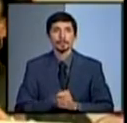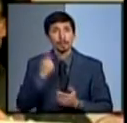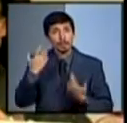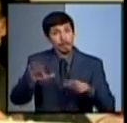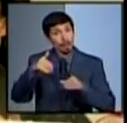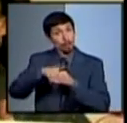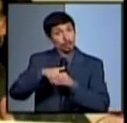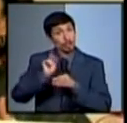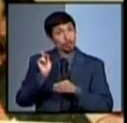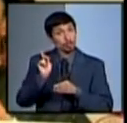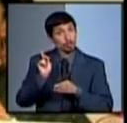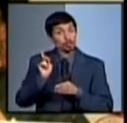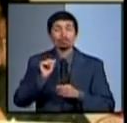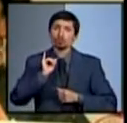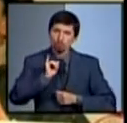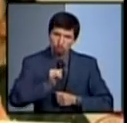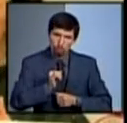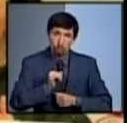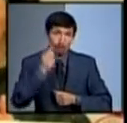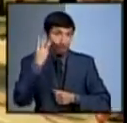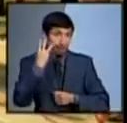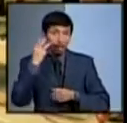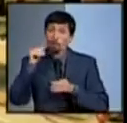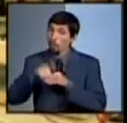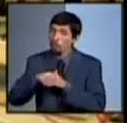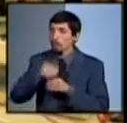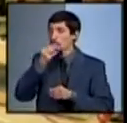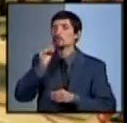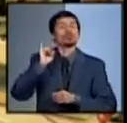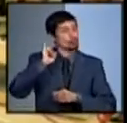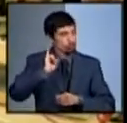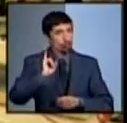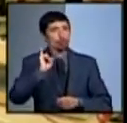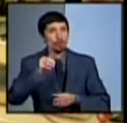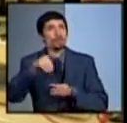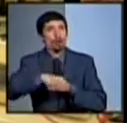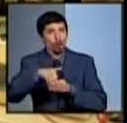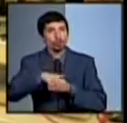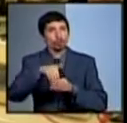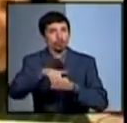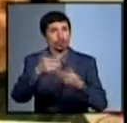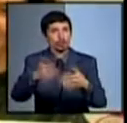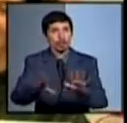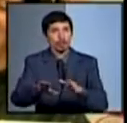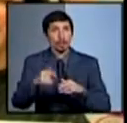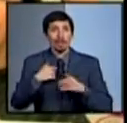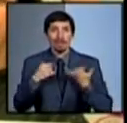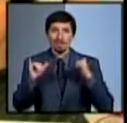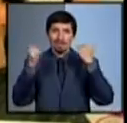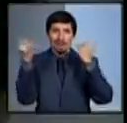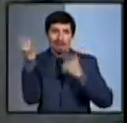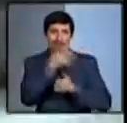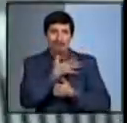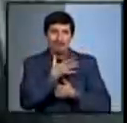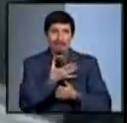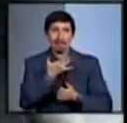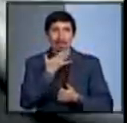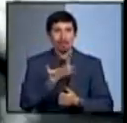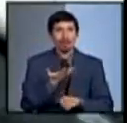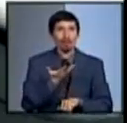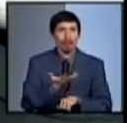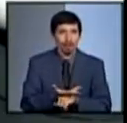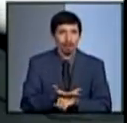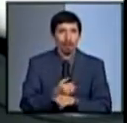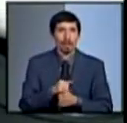¿Votaste? Sí. ¿En las tres que hubo este año? En las tres que hubo. En las tres que hubo este año. Pero me pasó algo muy divertido. Tres, porque son primarias, la